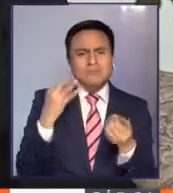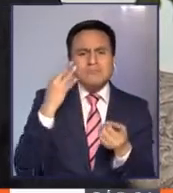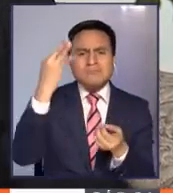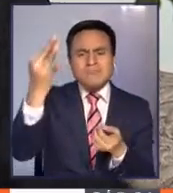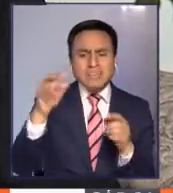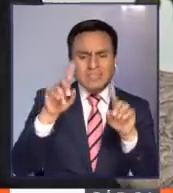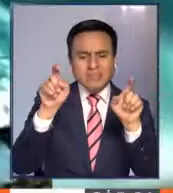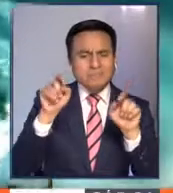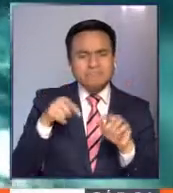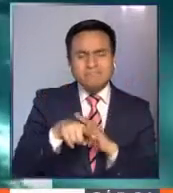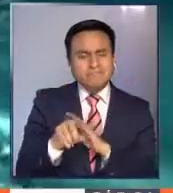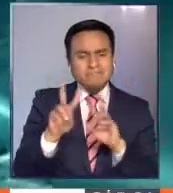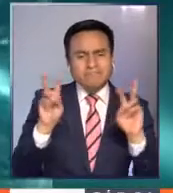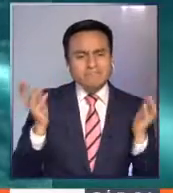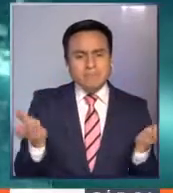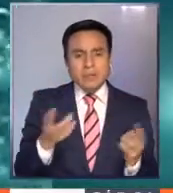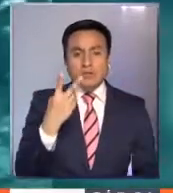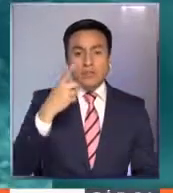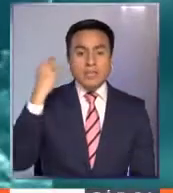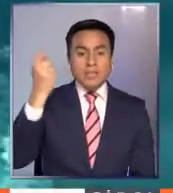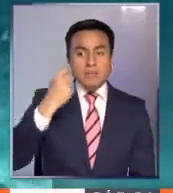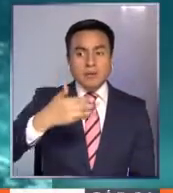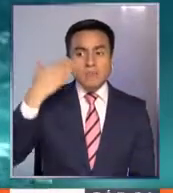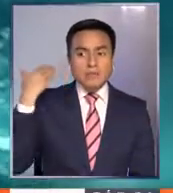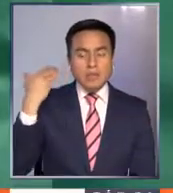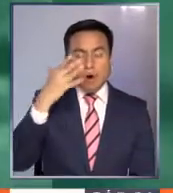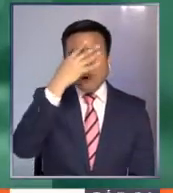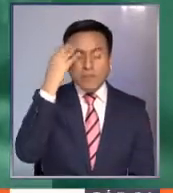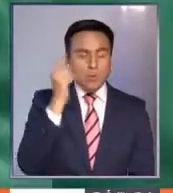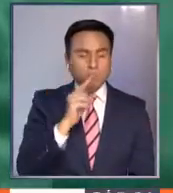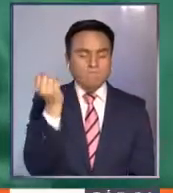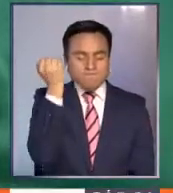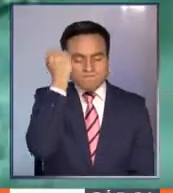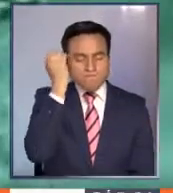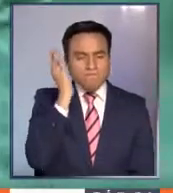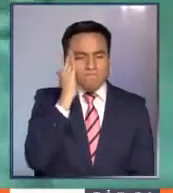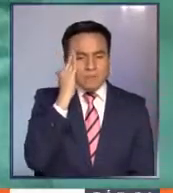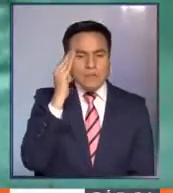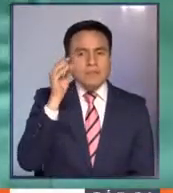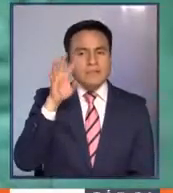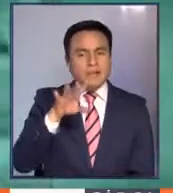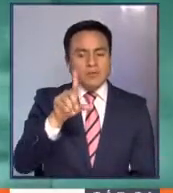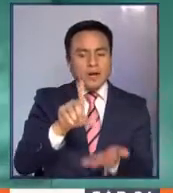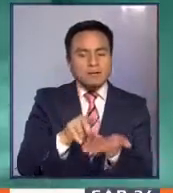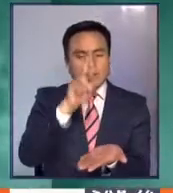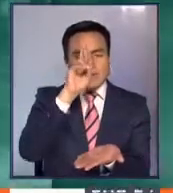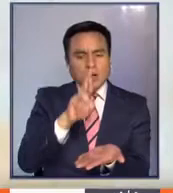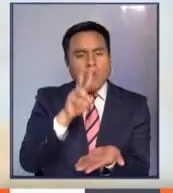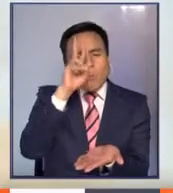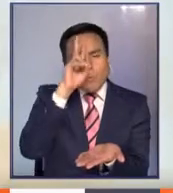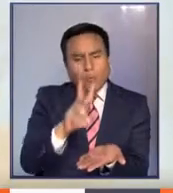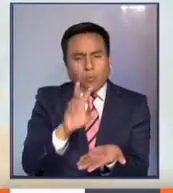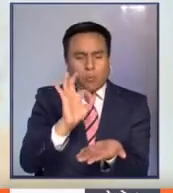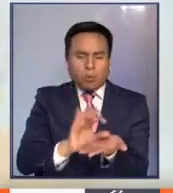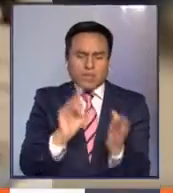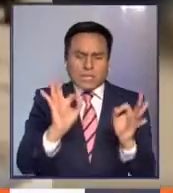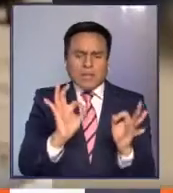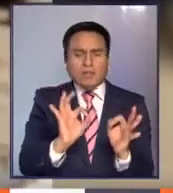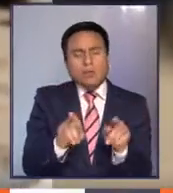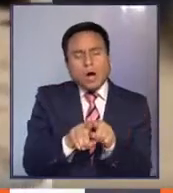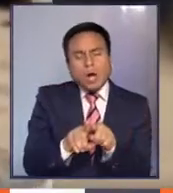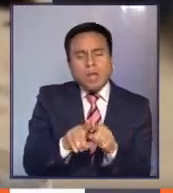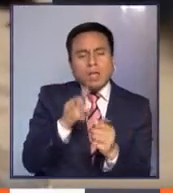esto. Ese 2 de septiembre no lo van a olvidar y saben que un memorial es solo un símbolo, pero para ellos es un